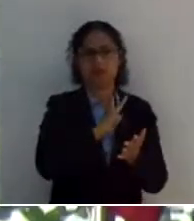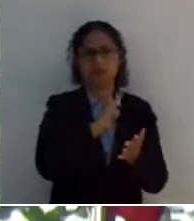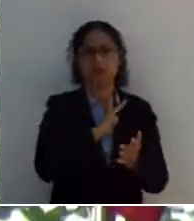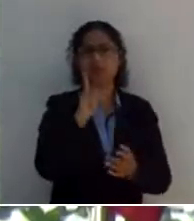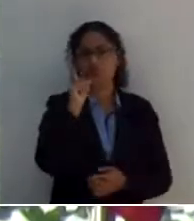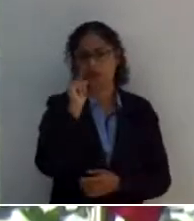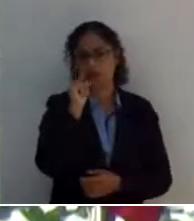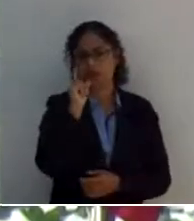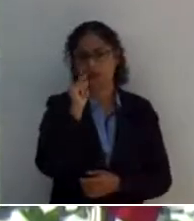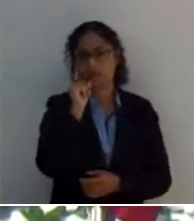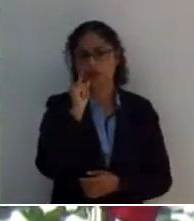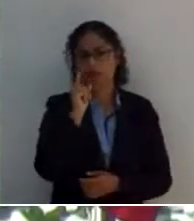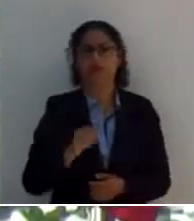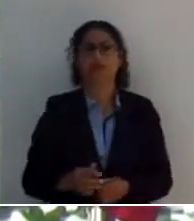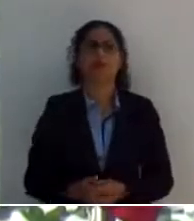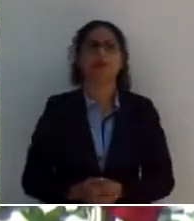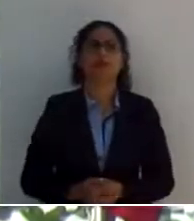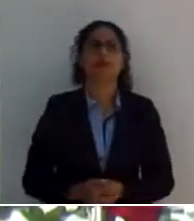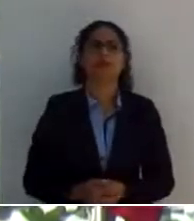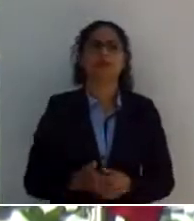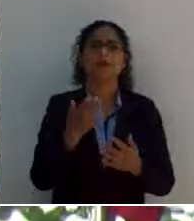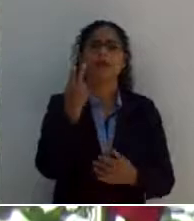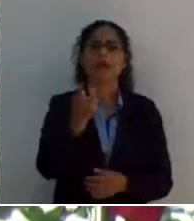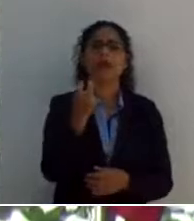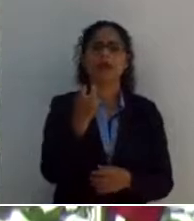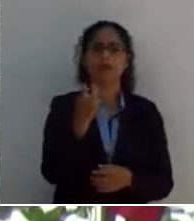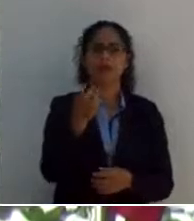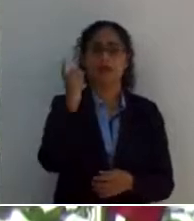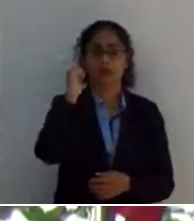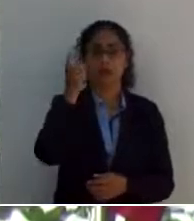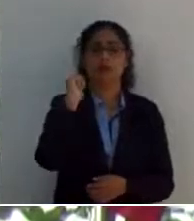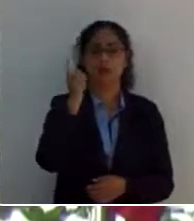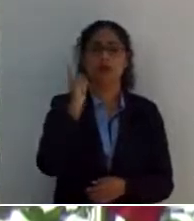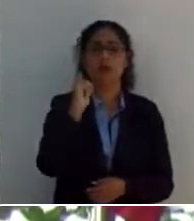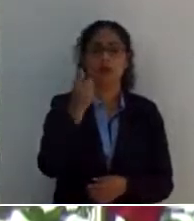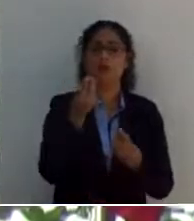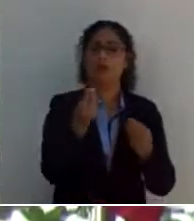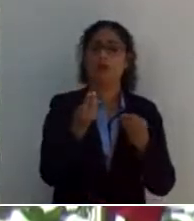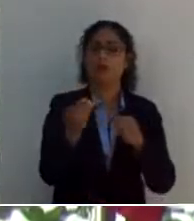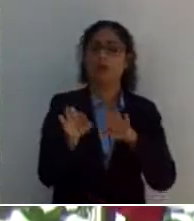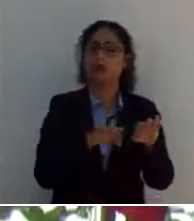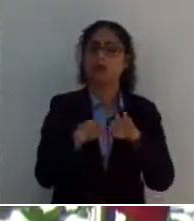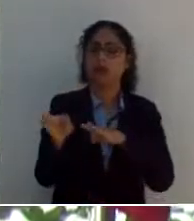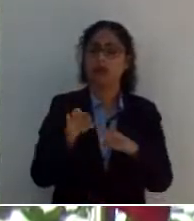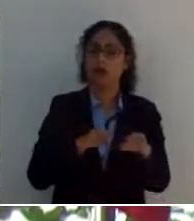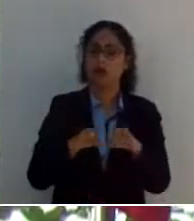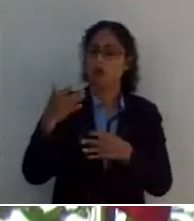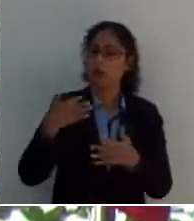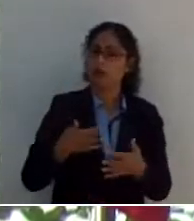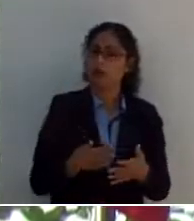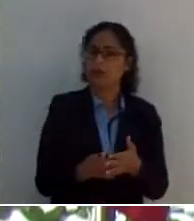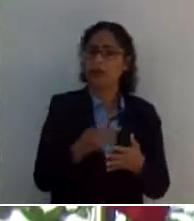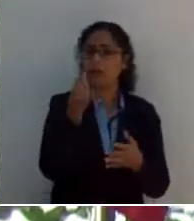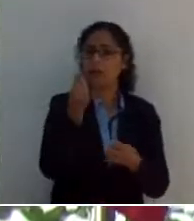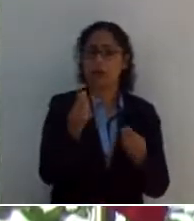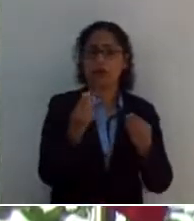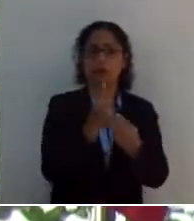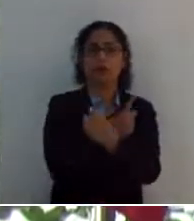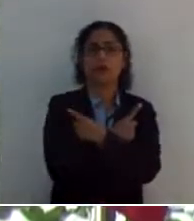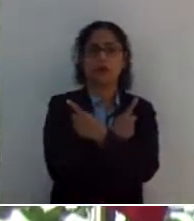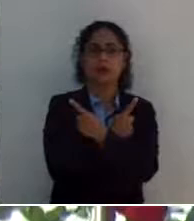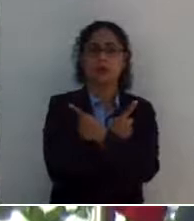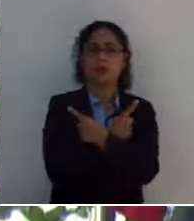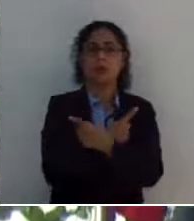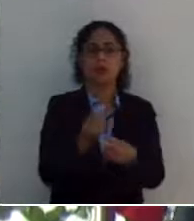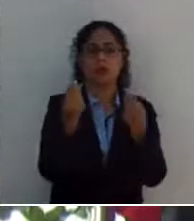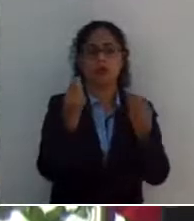elementos de la policía, que solo se logra con mucho trabajo, con mucha disciplina,